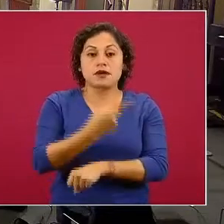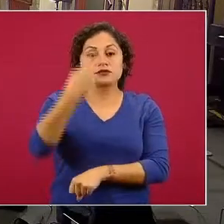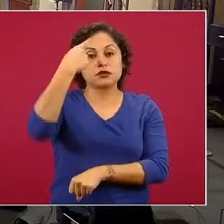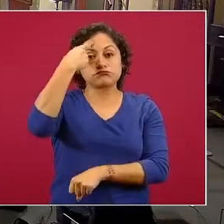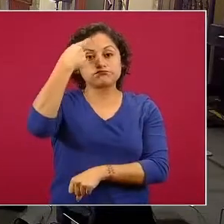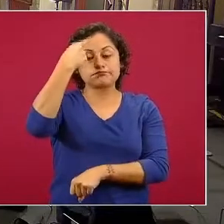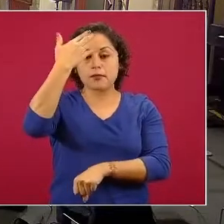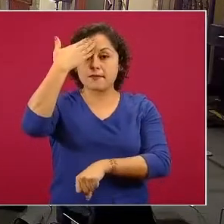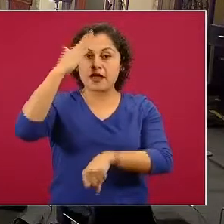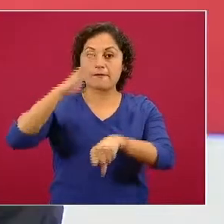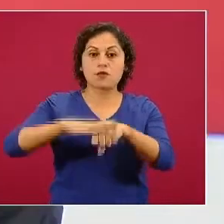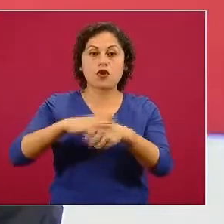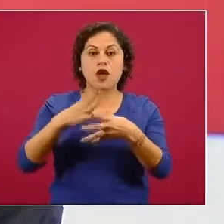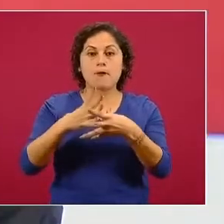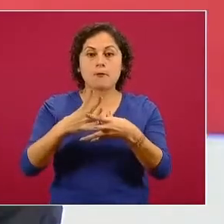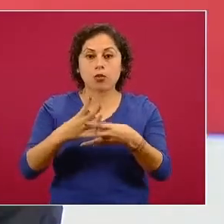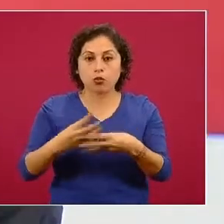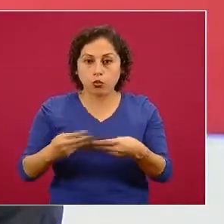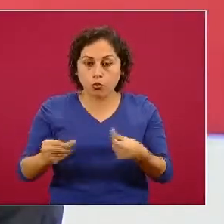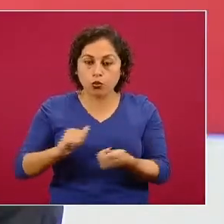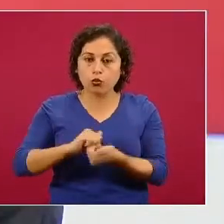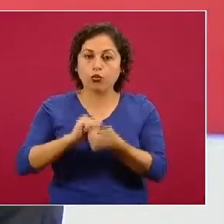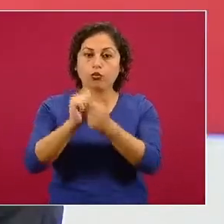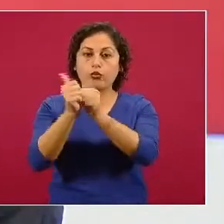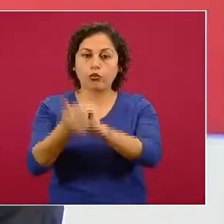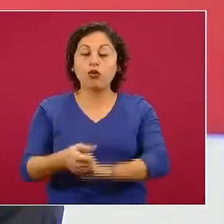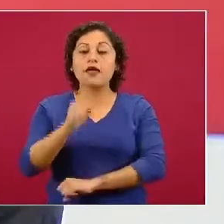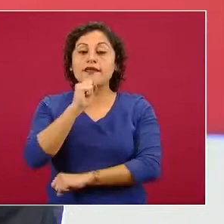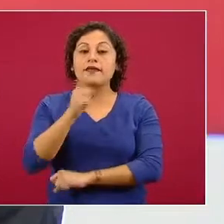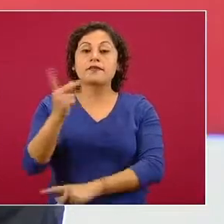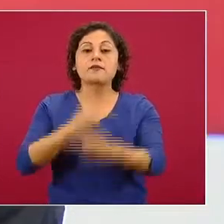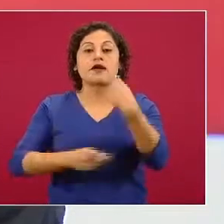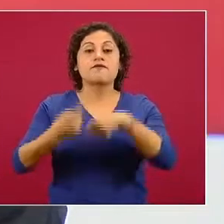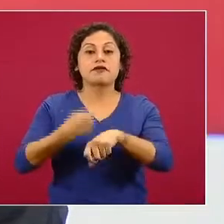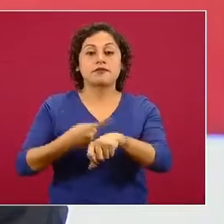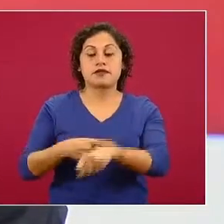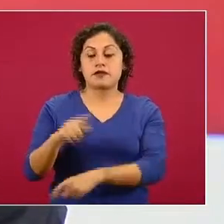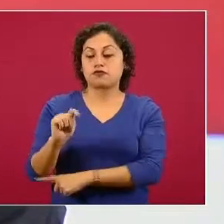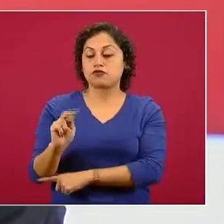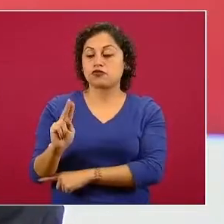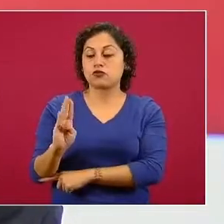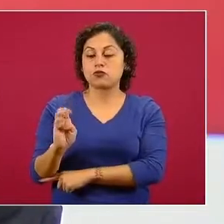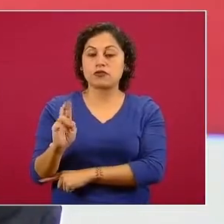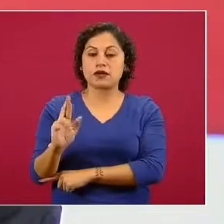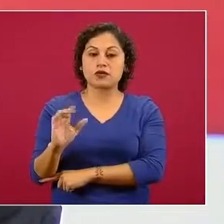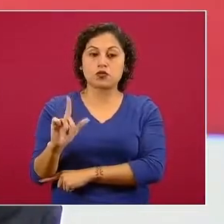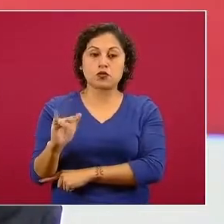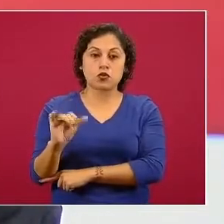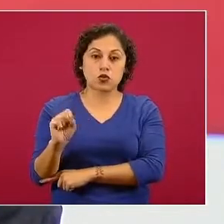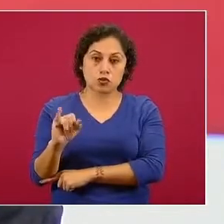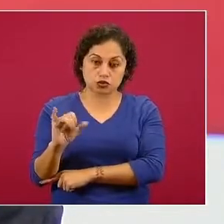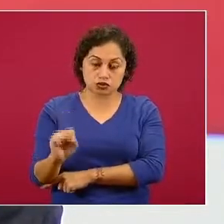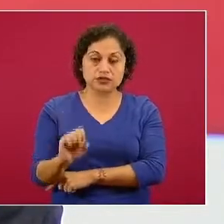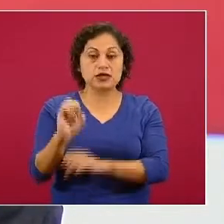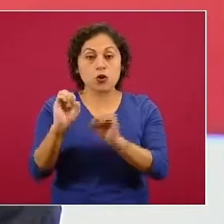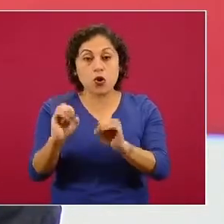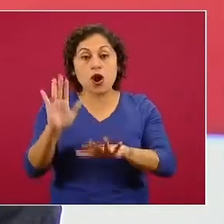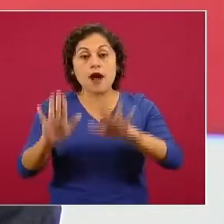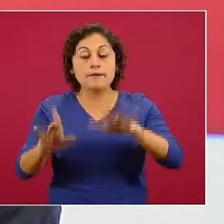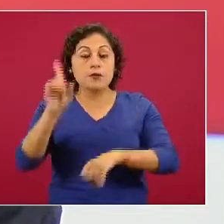memoria, hay mayor riesgo de neumonía, de tuberculosis, y en el caso de cuando lo consume una embarazada, hay riesgo